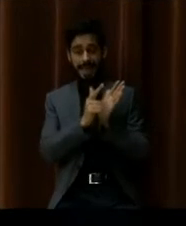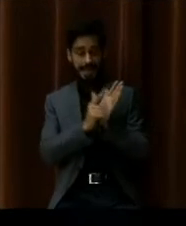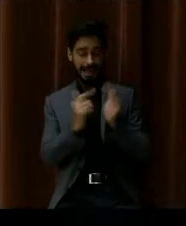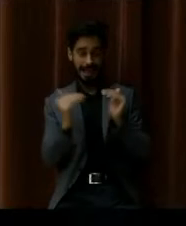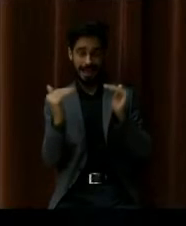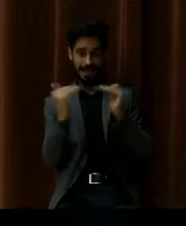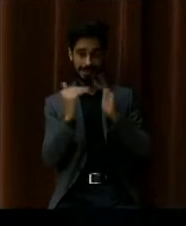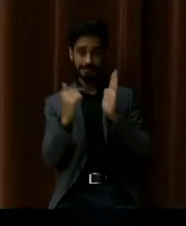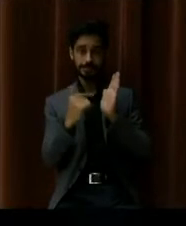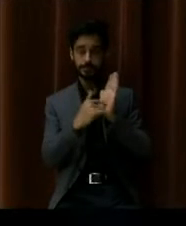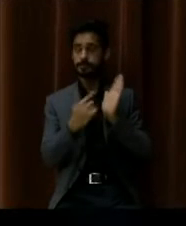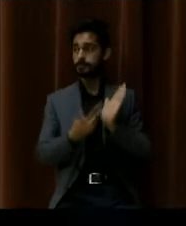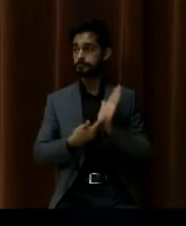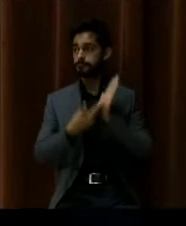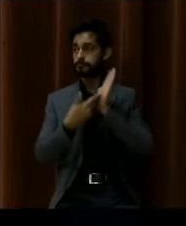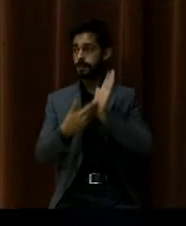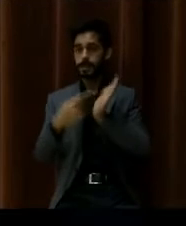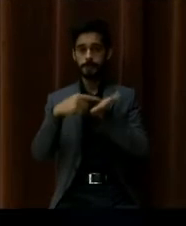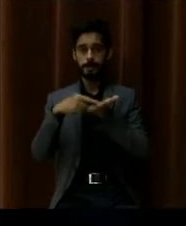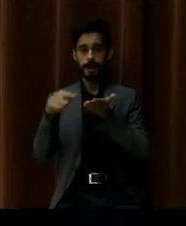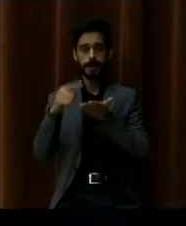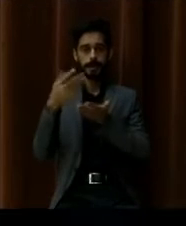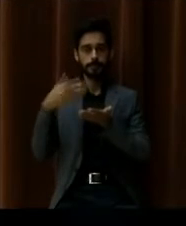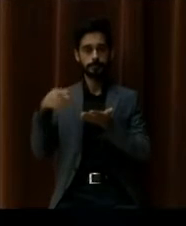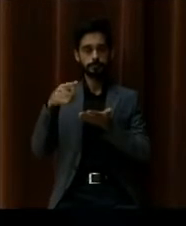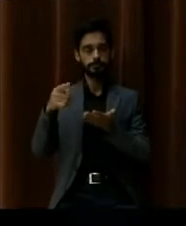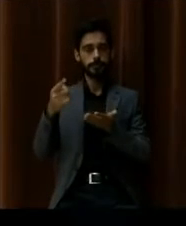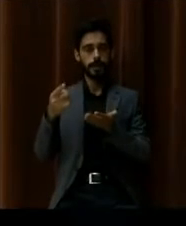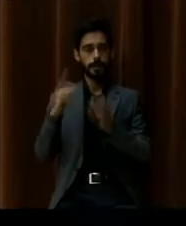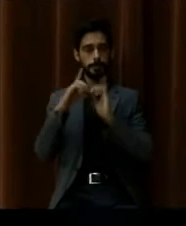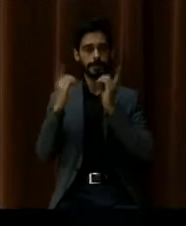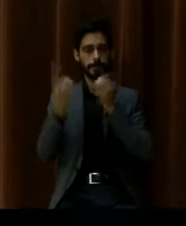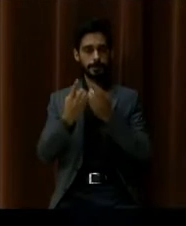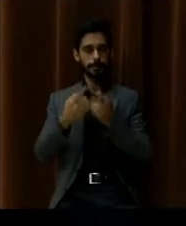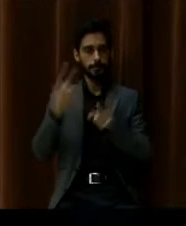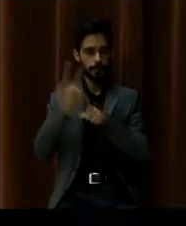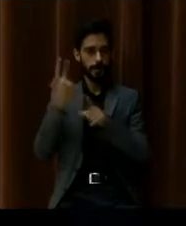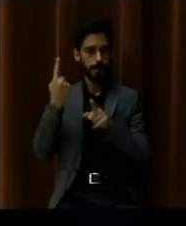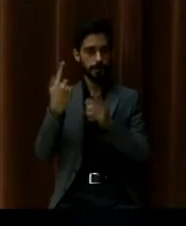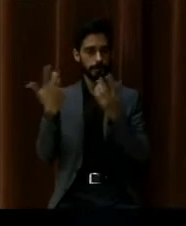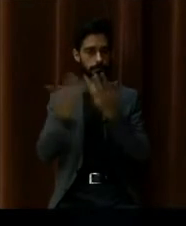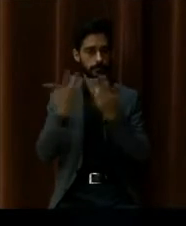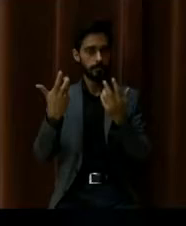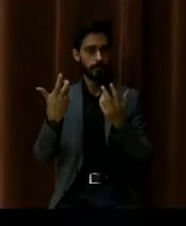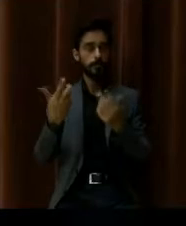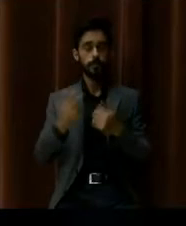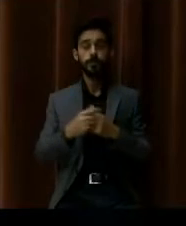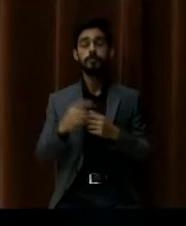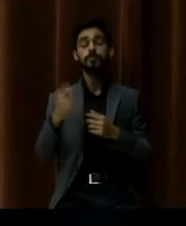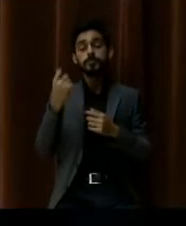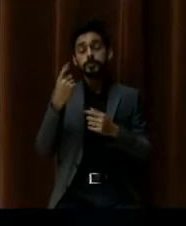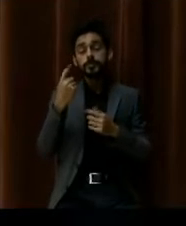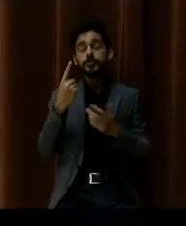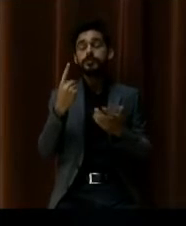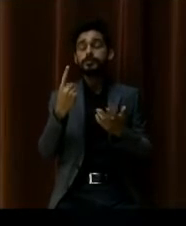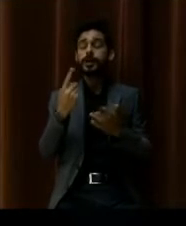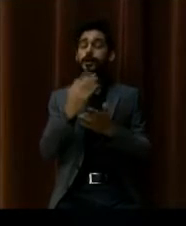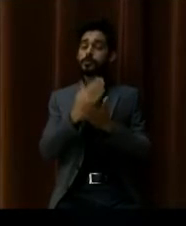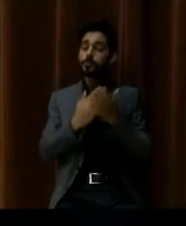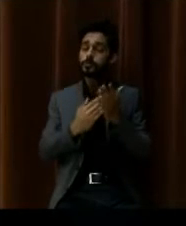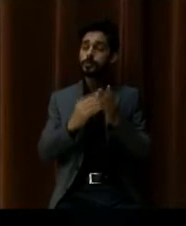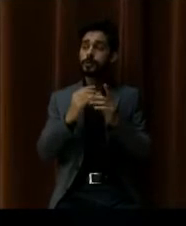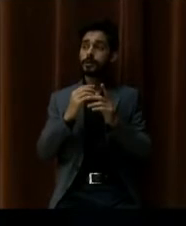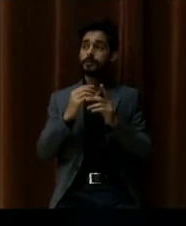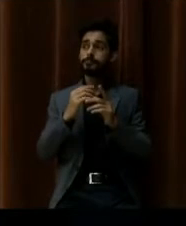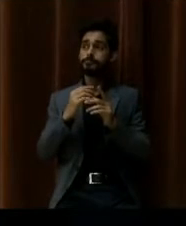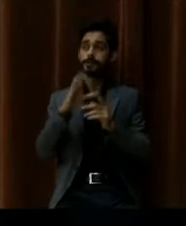concepción al departamento pues qué que se encauce de esos casos de esta forma porque entonces tenemos casos que están años